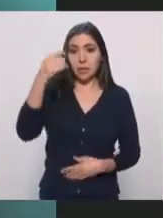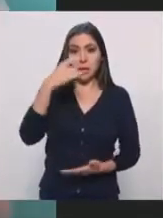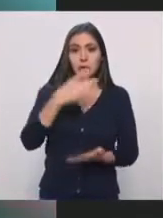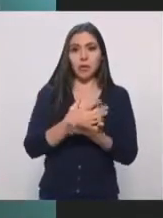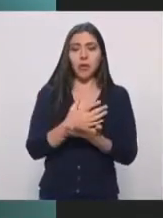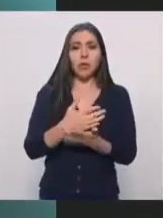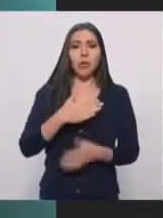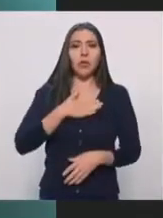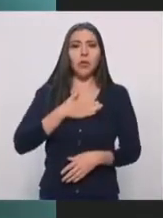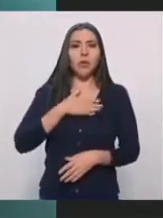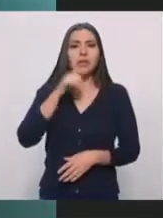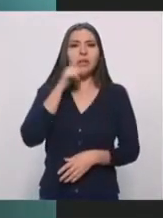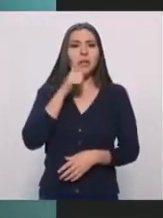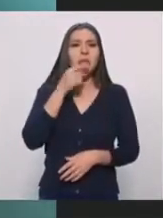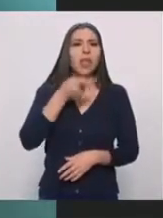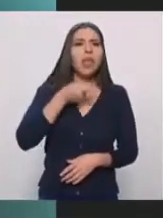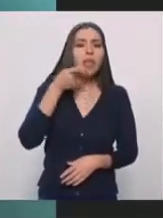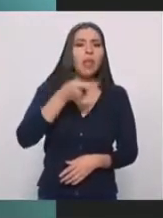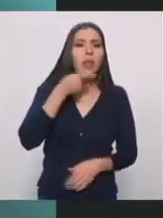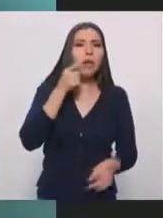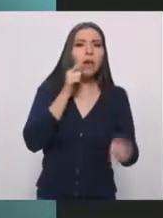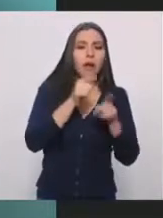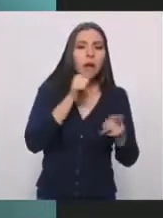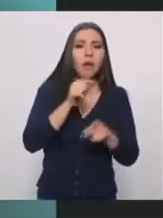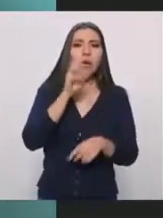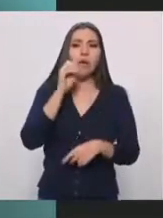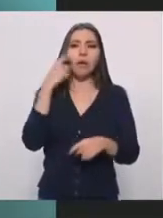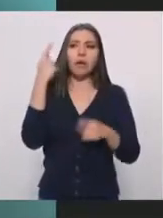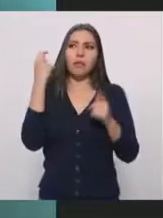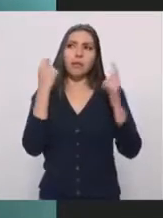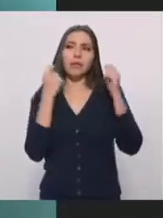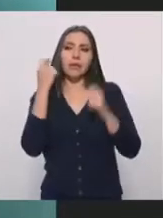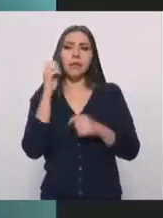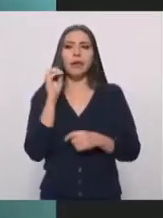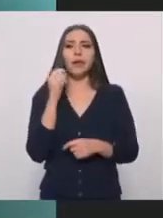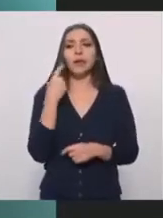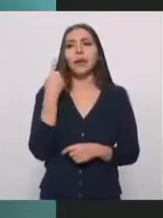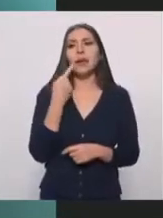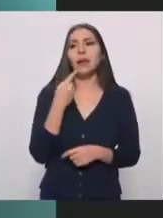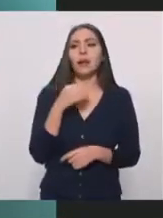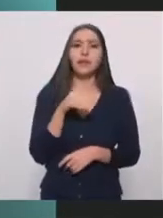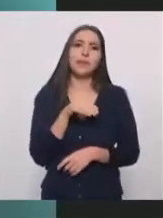estamos diciendo o algún gesto, ¿no? O sea, desde un pequeño ruido como